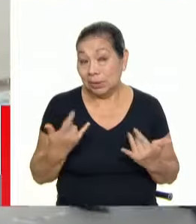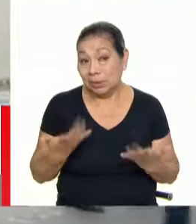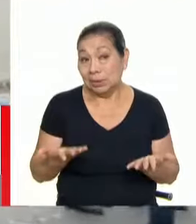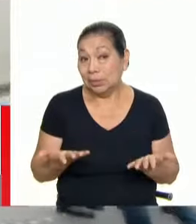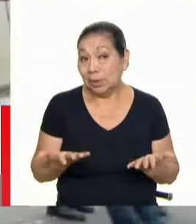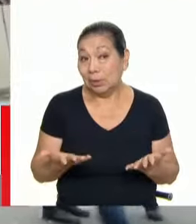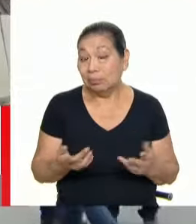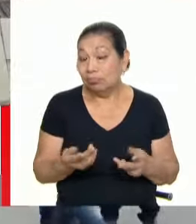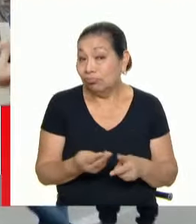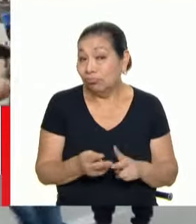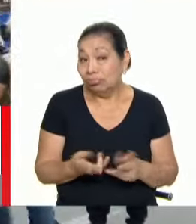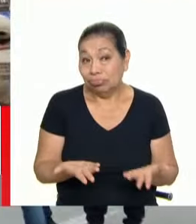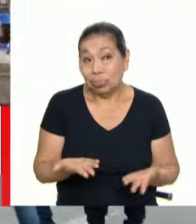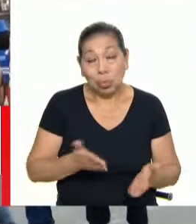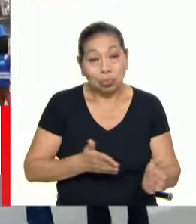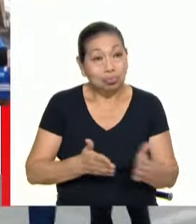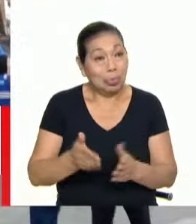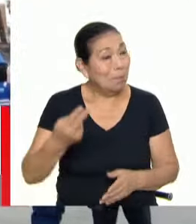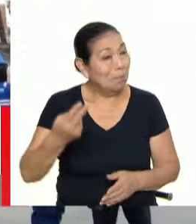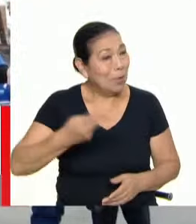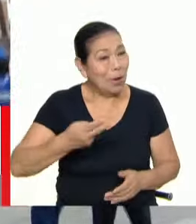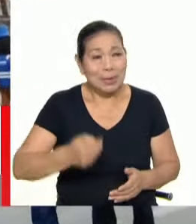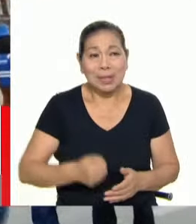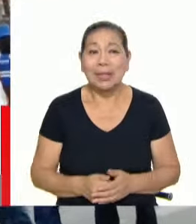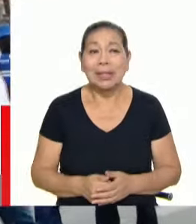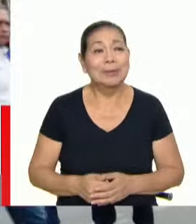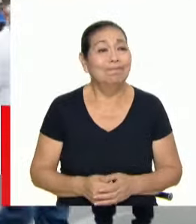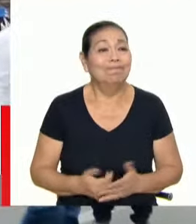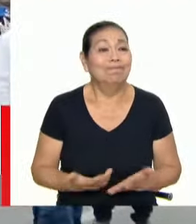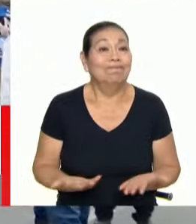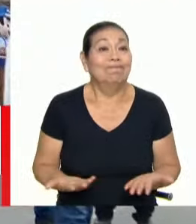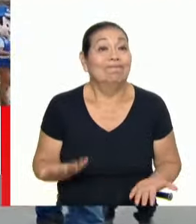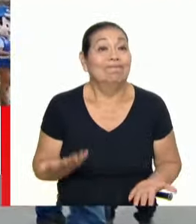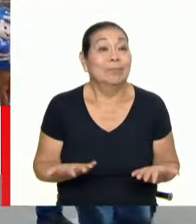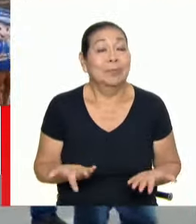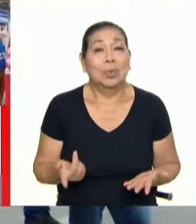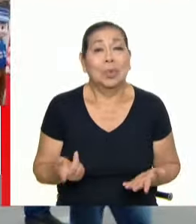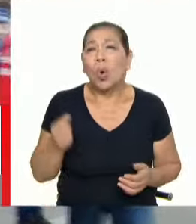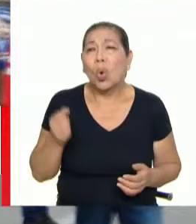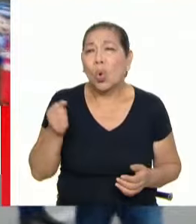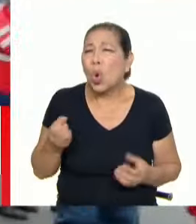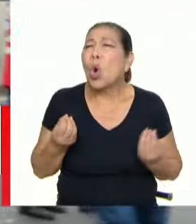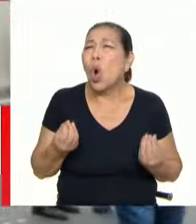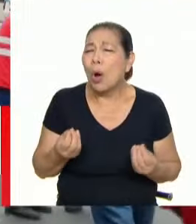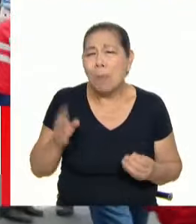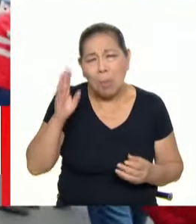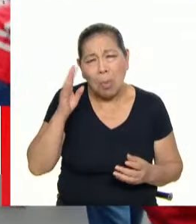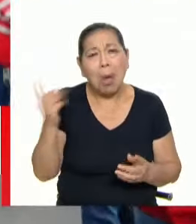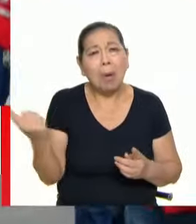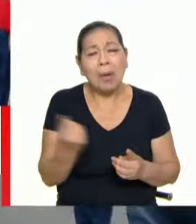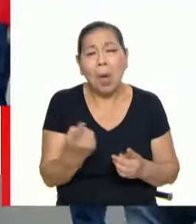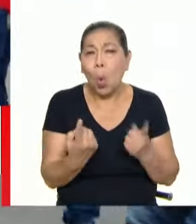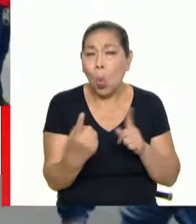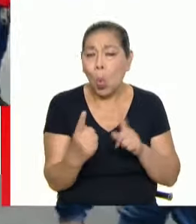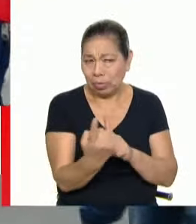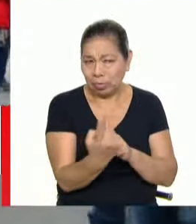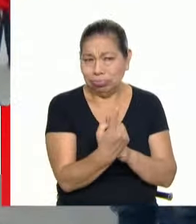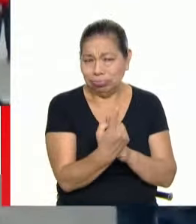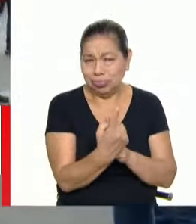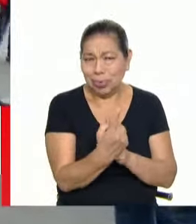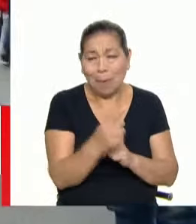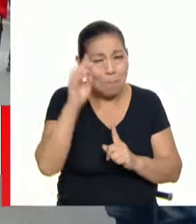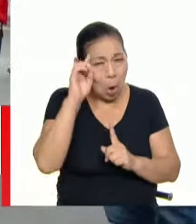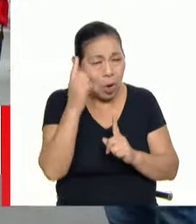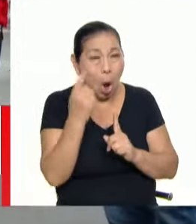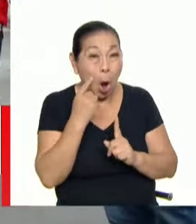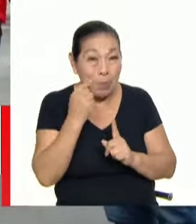condiciones esté prestando o esté circulando por las vías del país. ¿En qué circunstancia agrede a la efectiva de la policía que estaba interviniendo? Al momento de realizar la